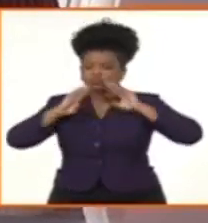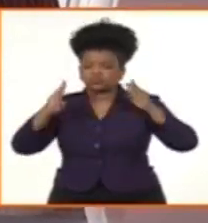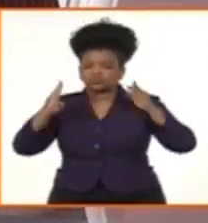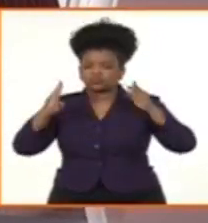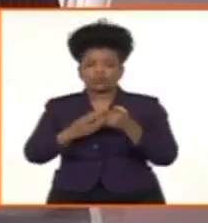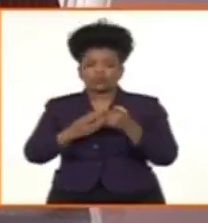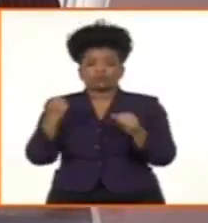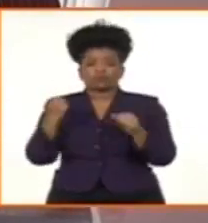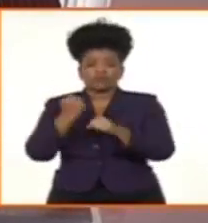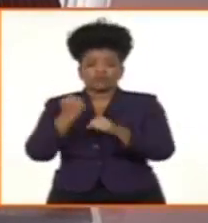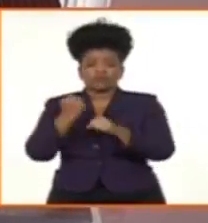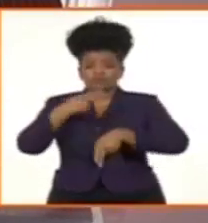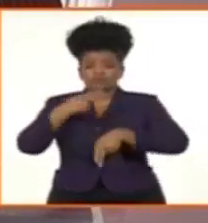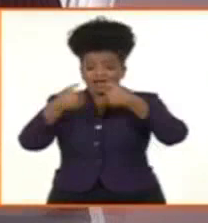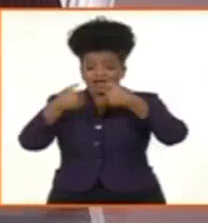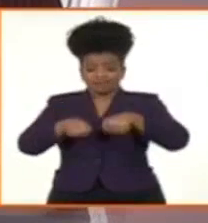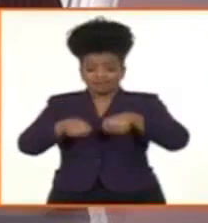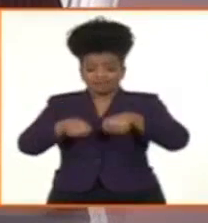la conectividad